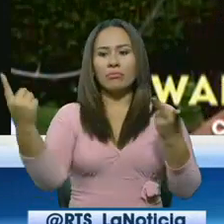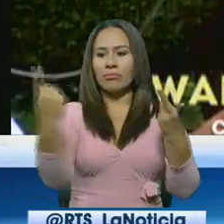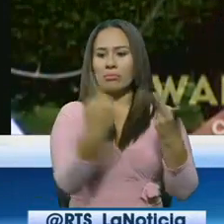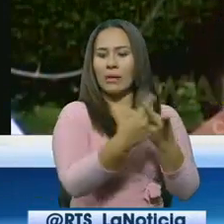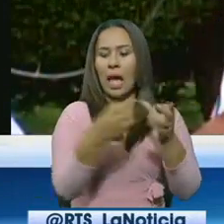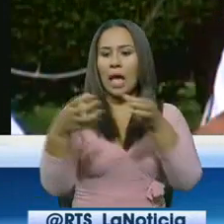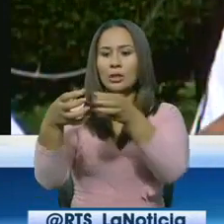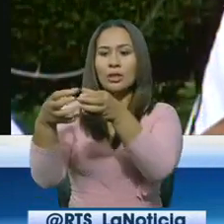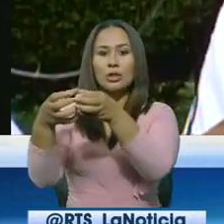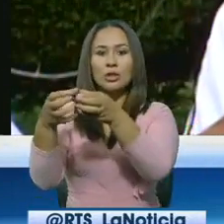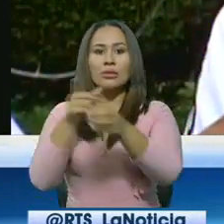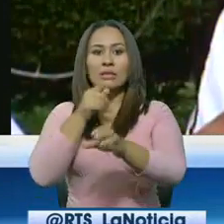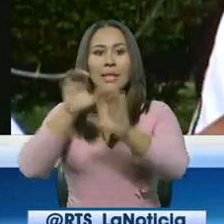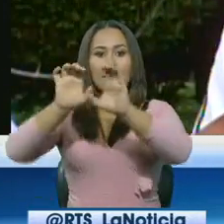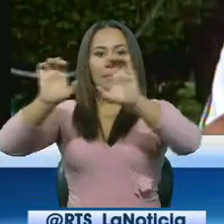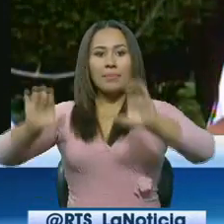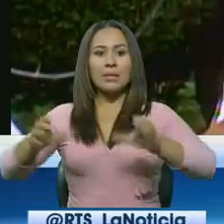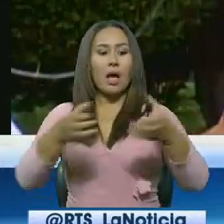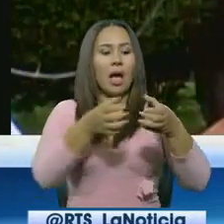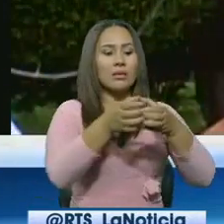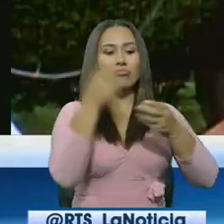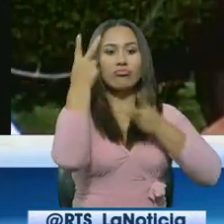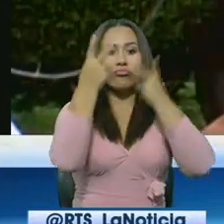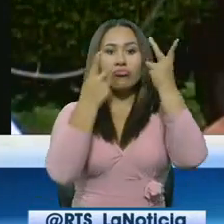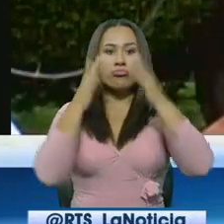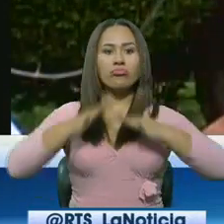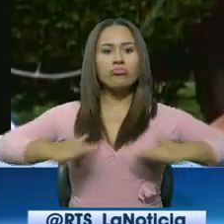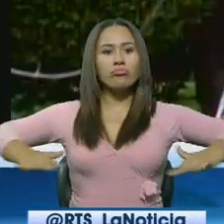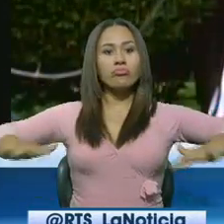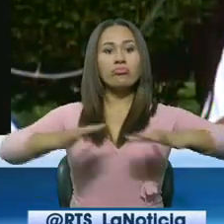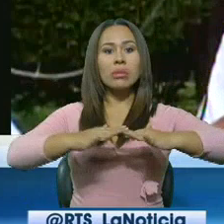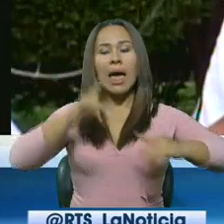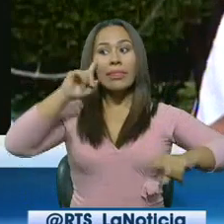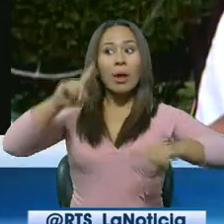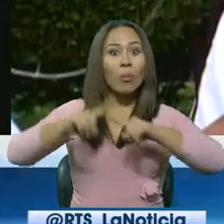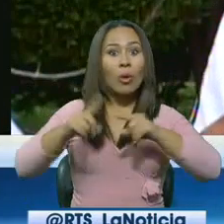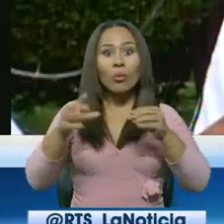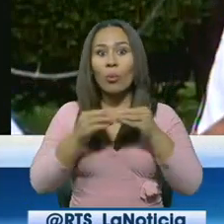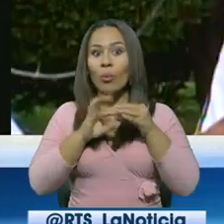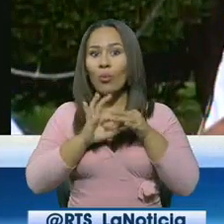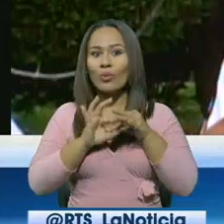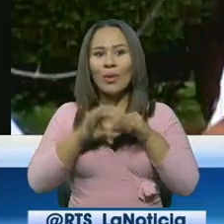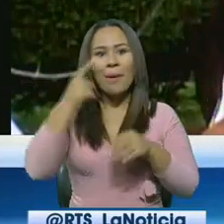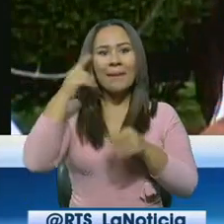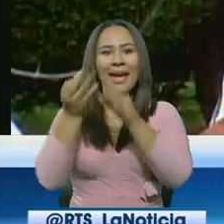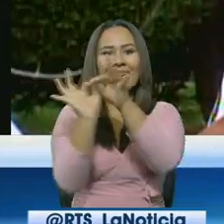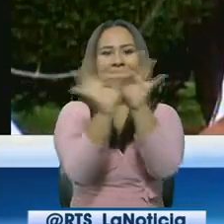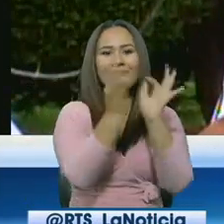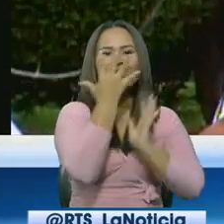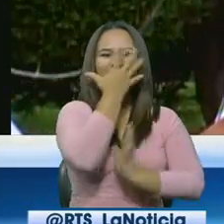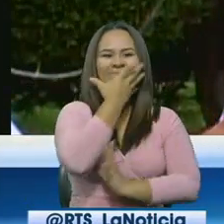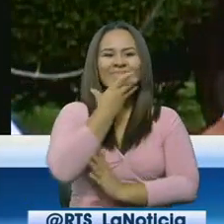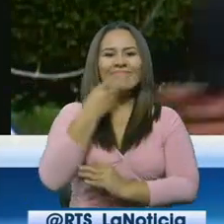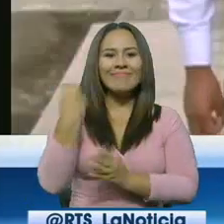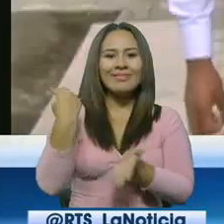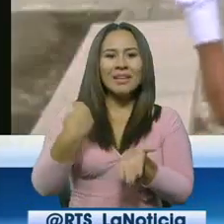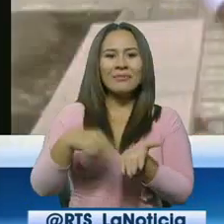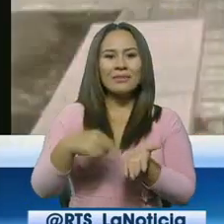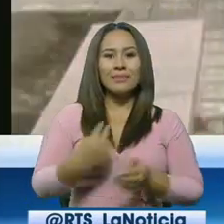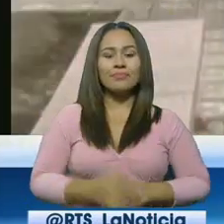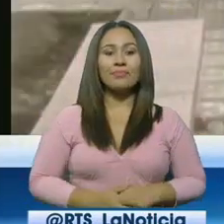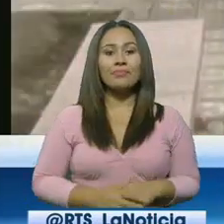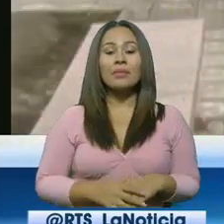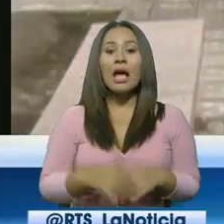Artesanal, la Dirección de Turismo, en fin, aquí nos unimos todos para sacar unas fiestas, como siempre decimos, inolvidables.